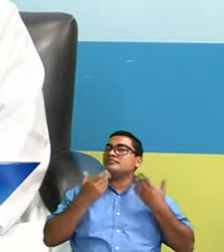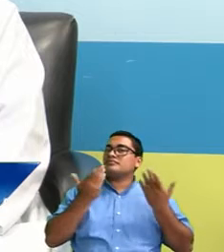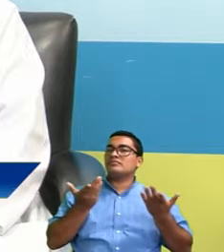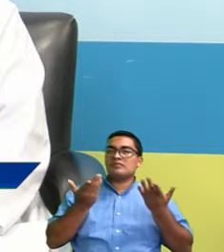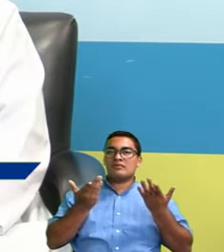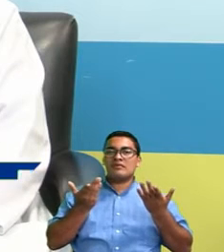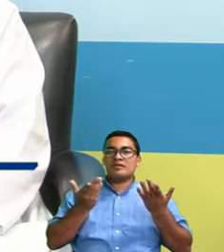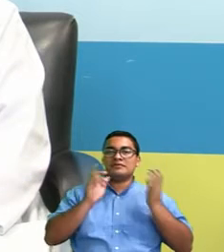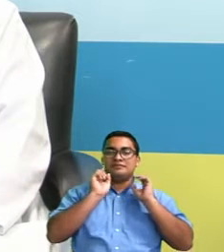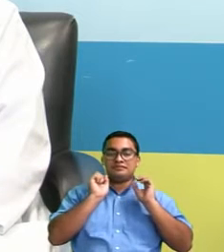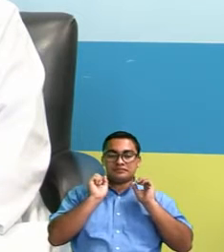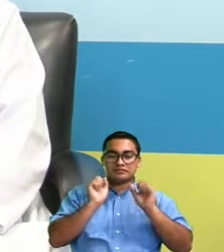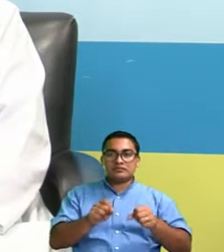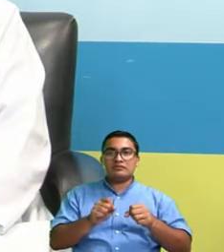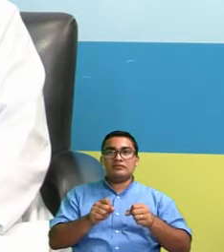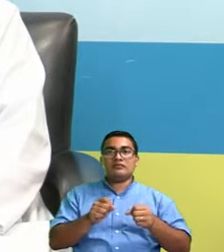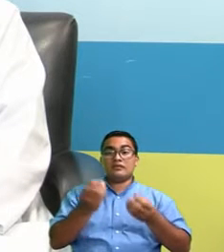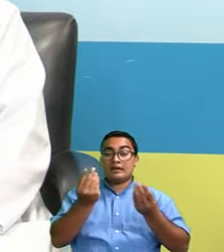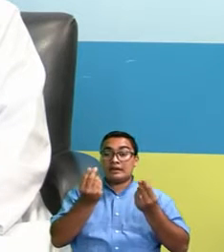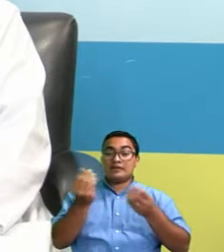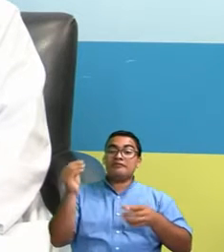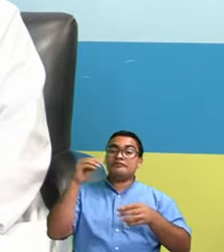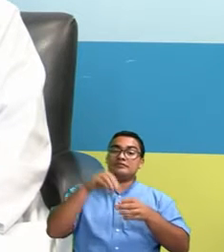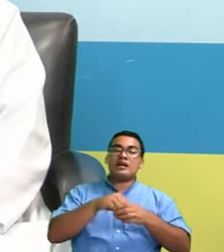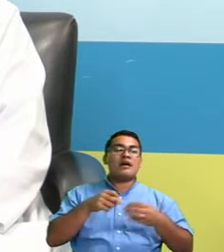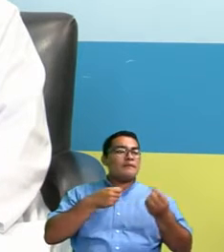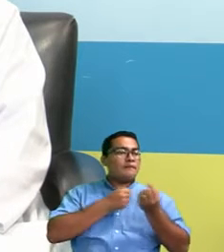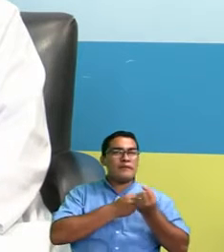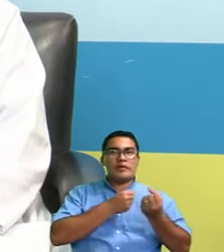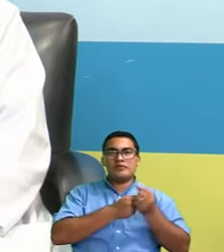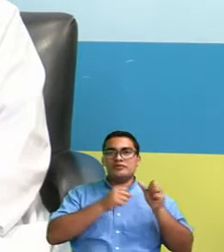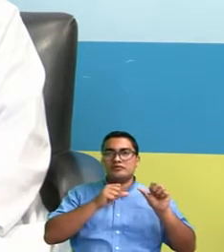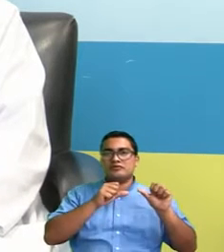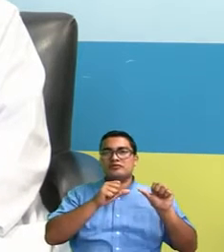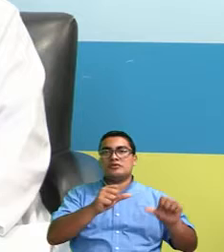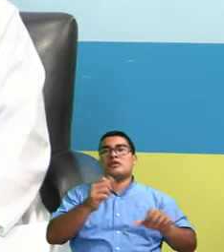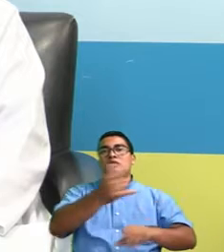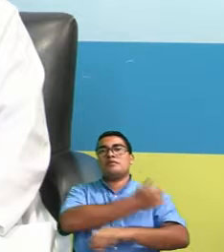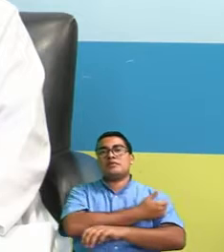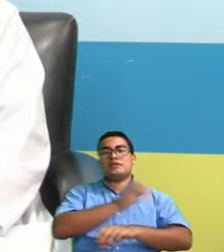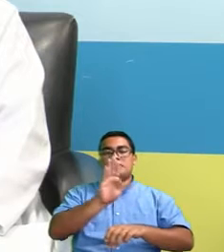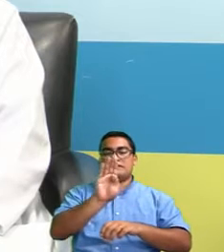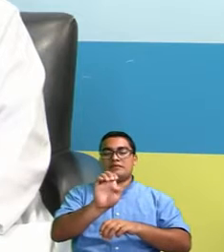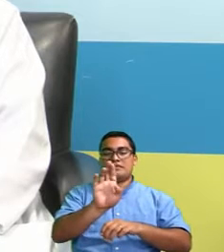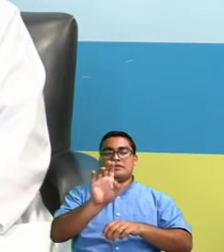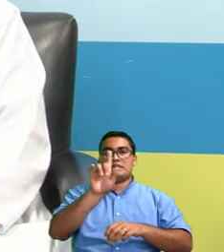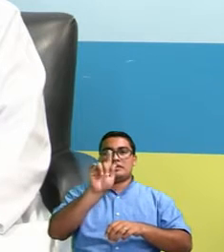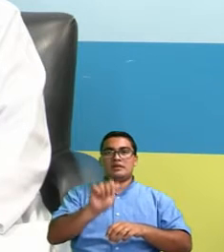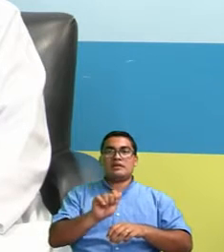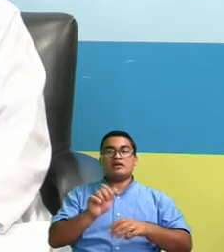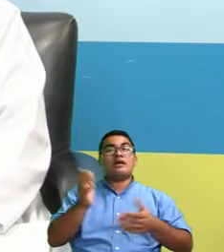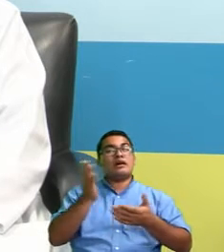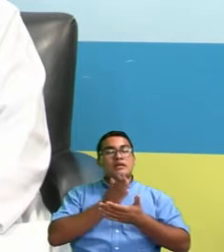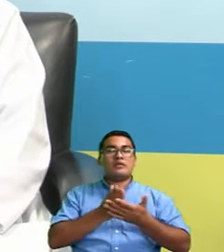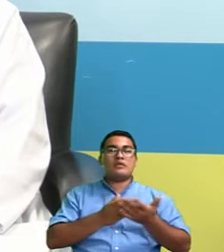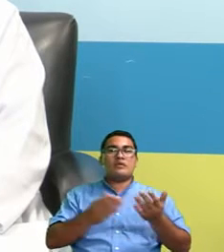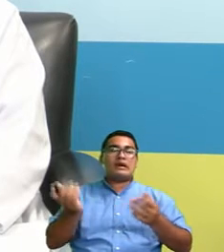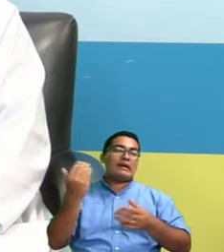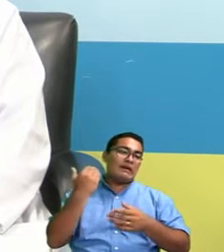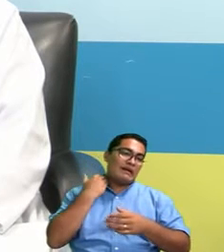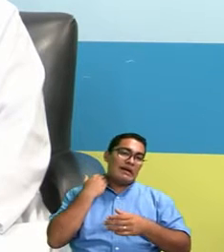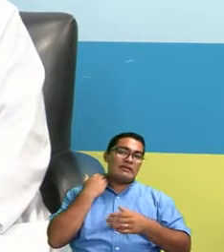para poder con los fondos seguir apoyando, ¿verdad?, al hospital, con más que todo con tratamientos de alto costo que